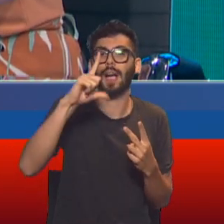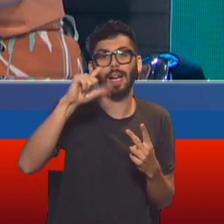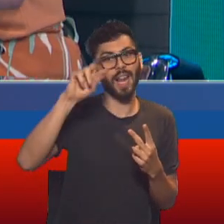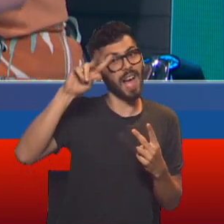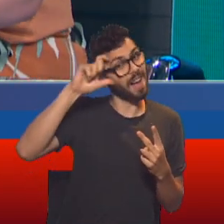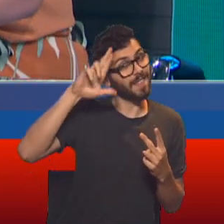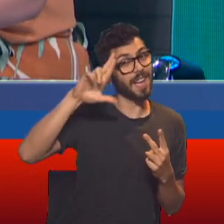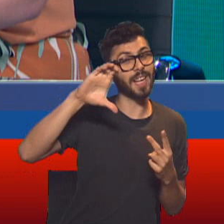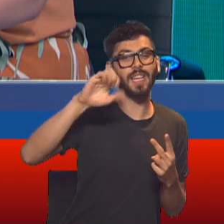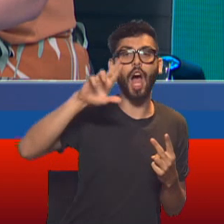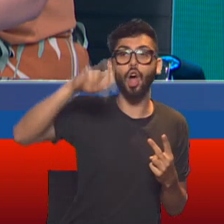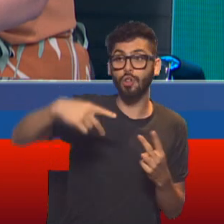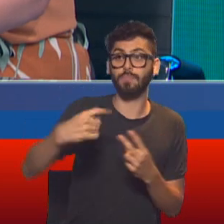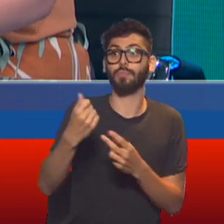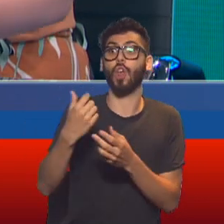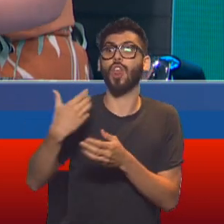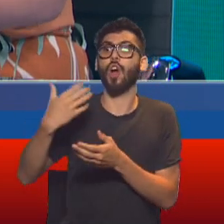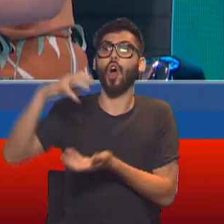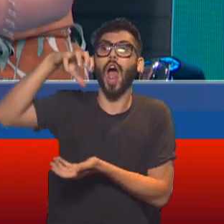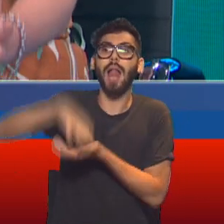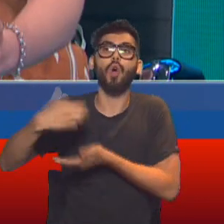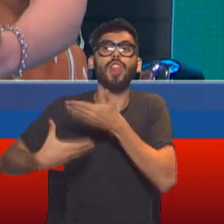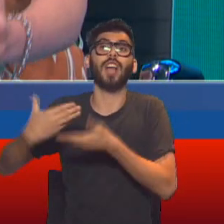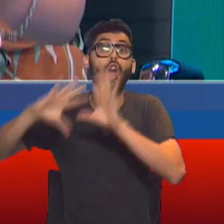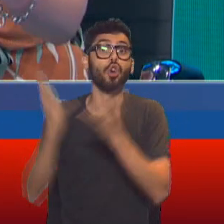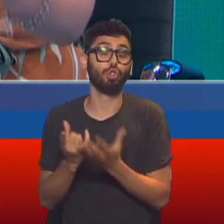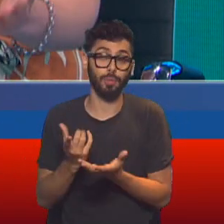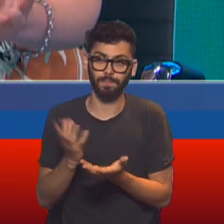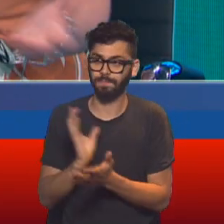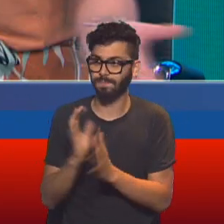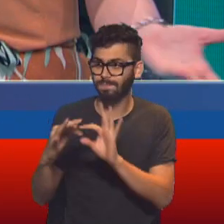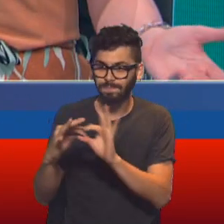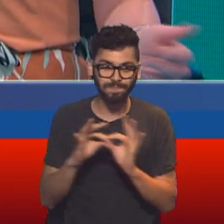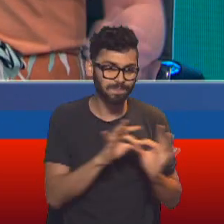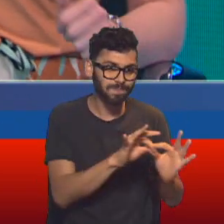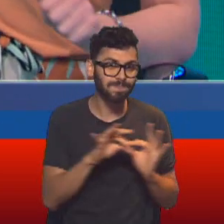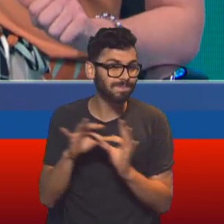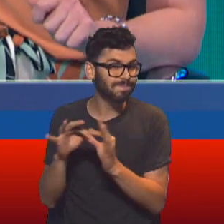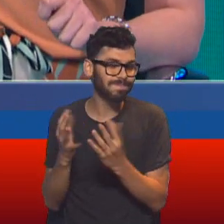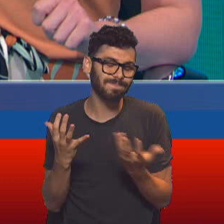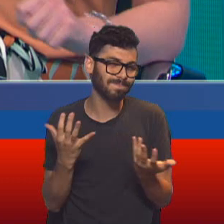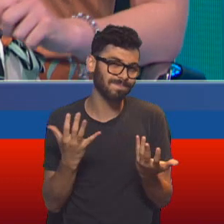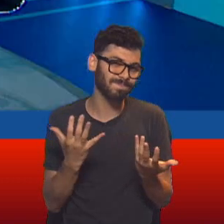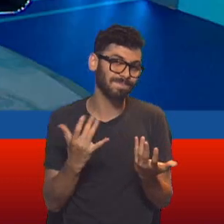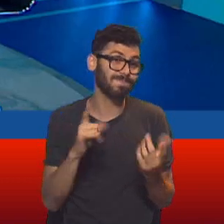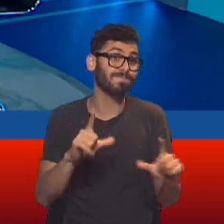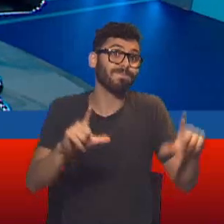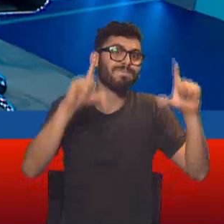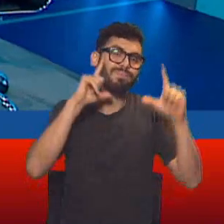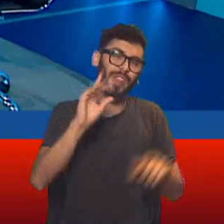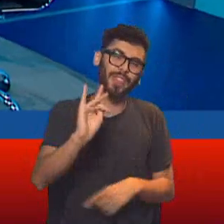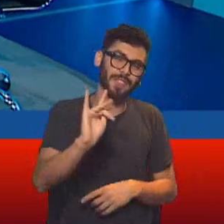Desarrollo, un organismo también muy importante en asistencia crediticia. O sea, no creo que ellos se nombren. Ninguno se va a claro, mandar a exactamente. Yo digo, si en